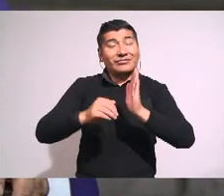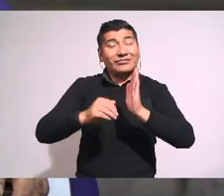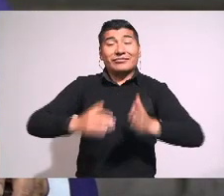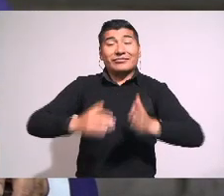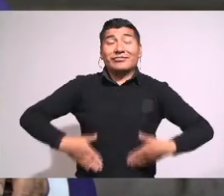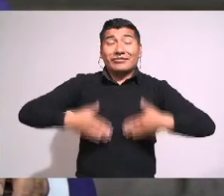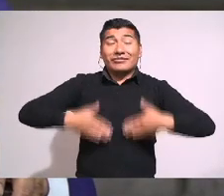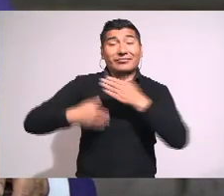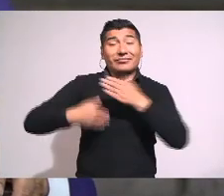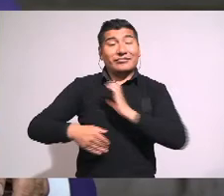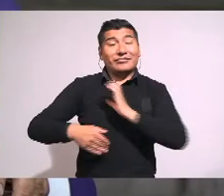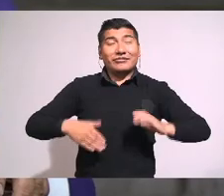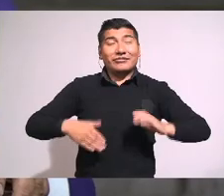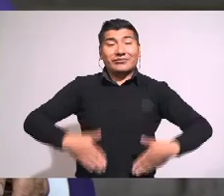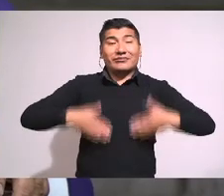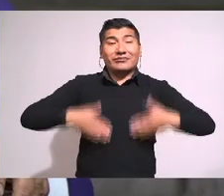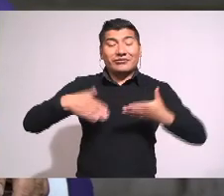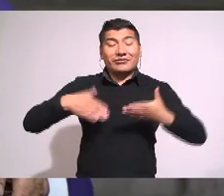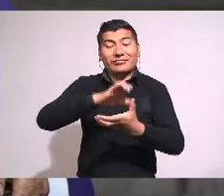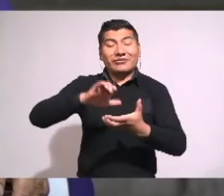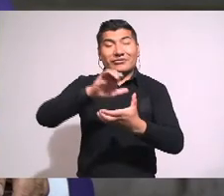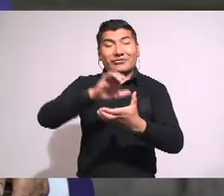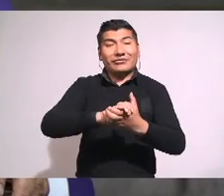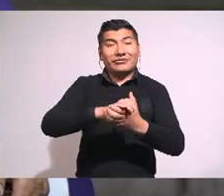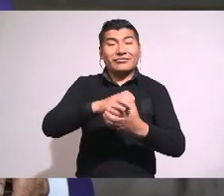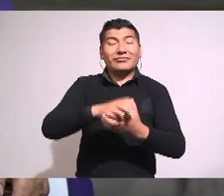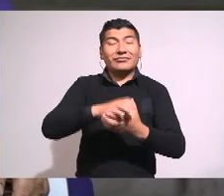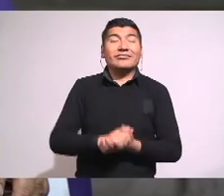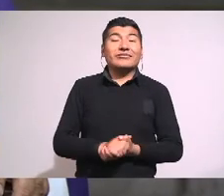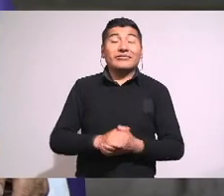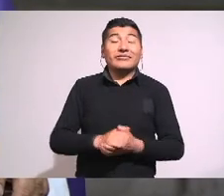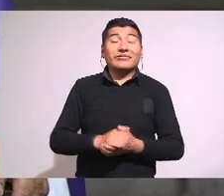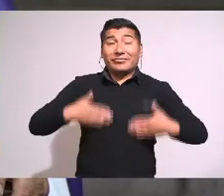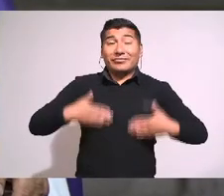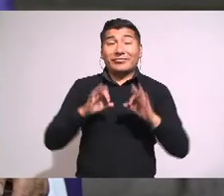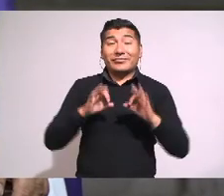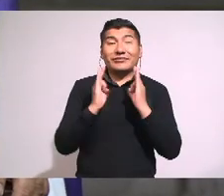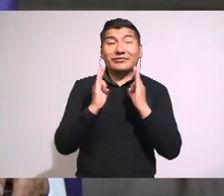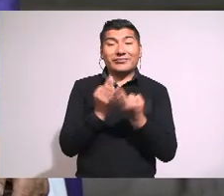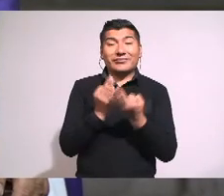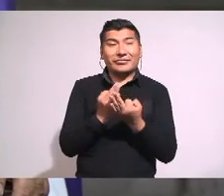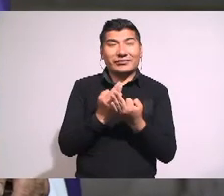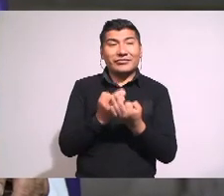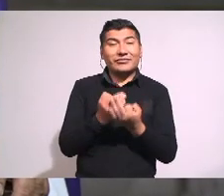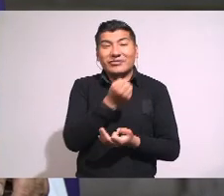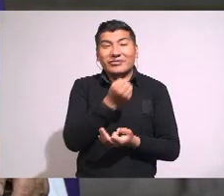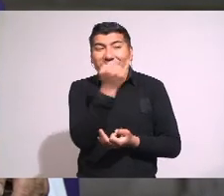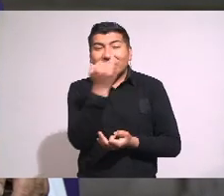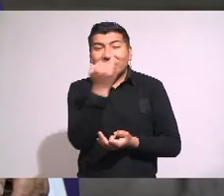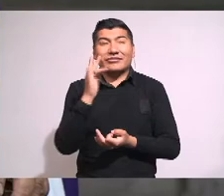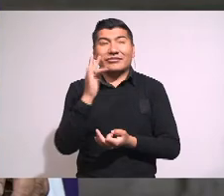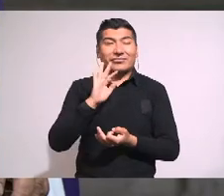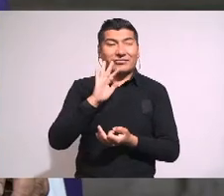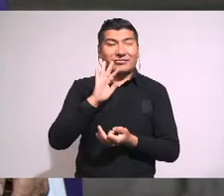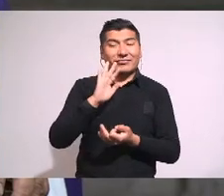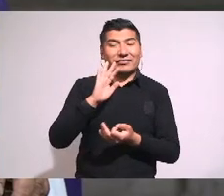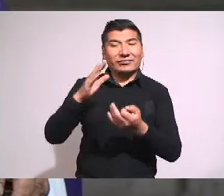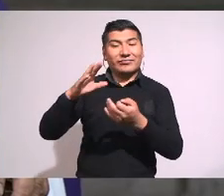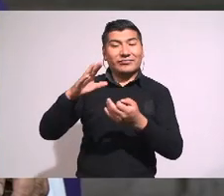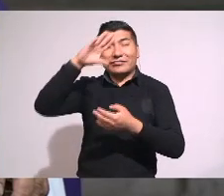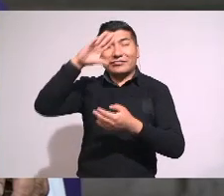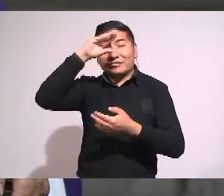sobre todo en la vida matrimonial y en la vida familiar. Algunas parejas y